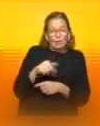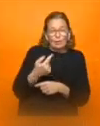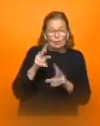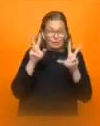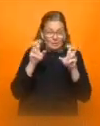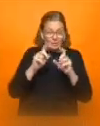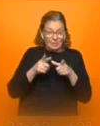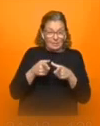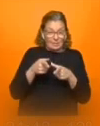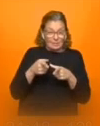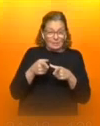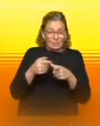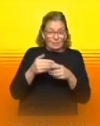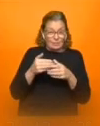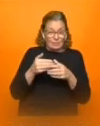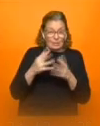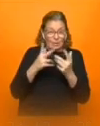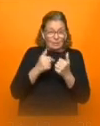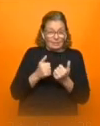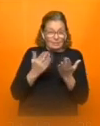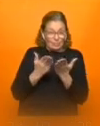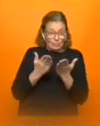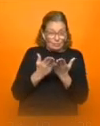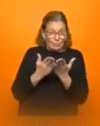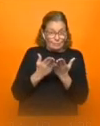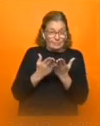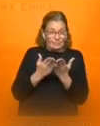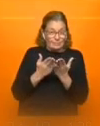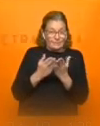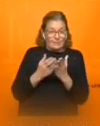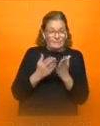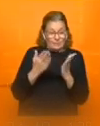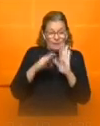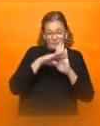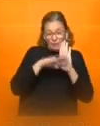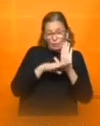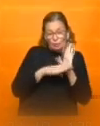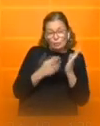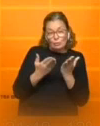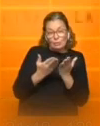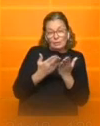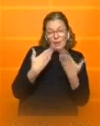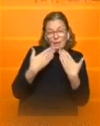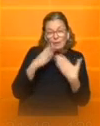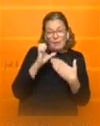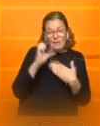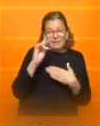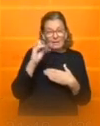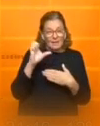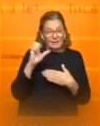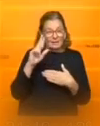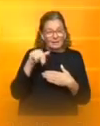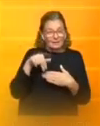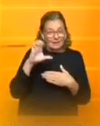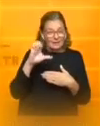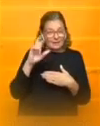que eso es extensivo a la organización estudiantil. El Estatuto del Estudiante, del cual hablaba Pedernera,